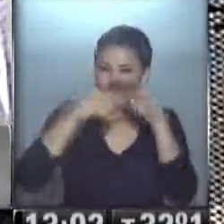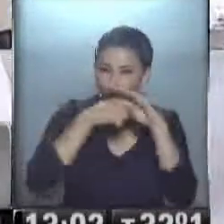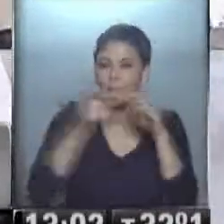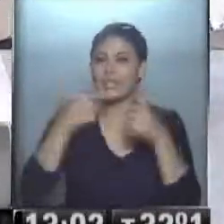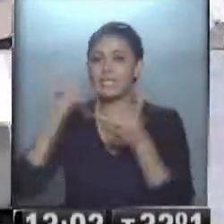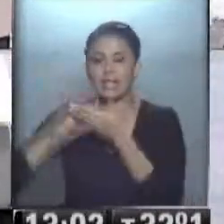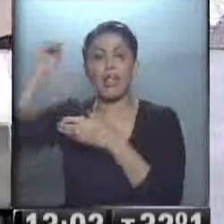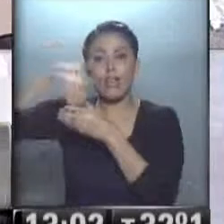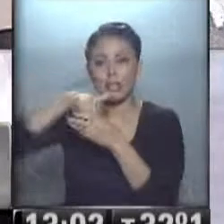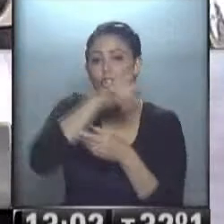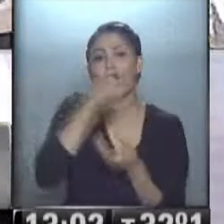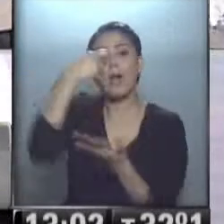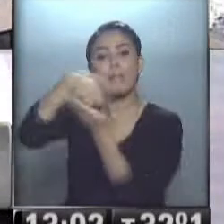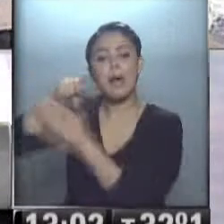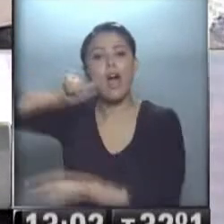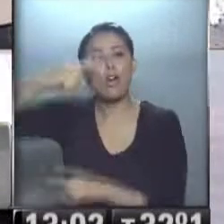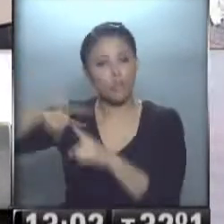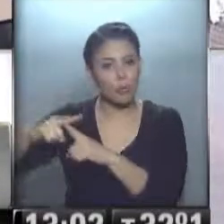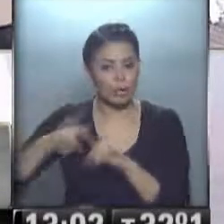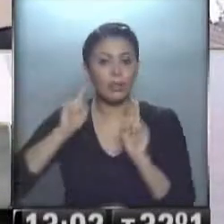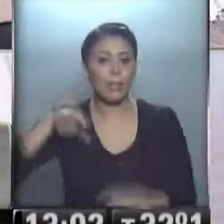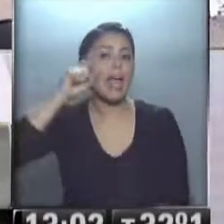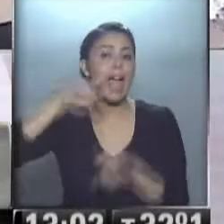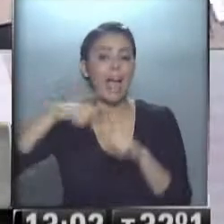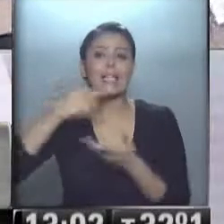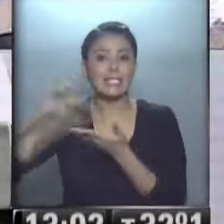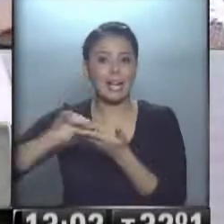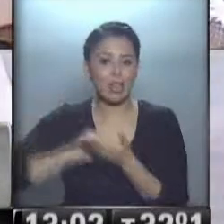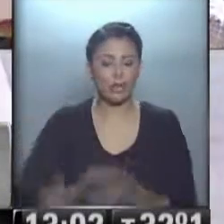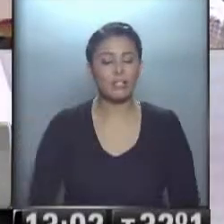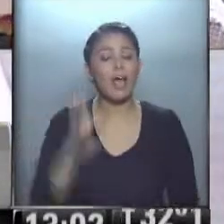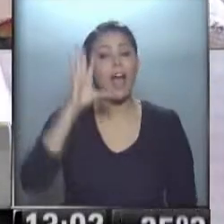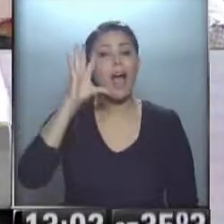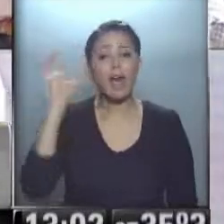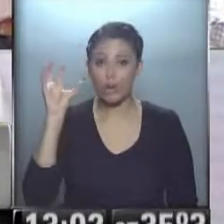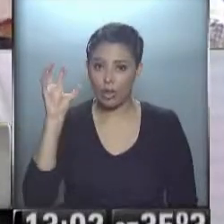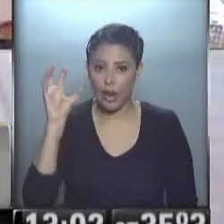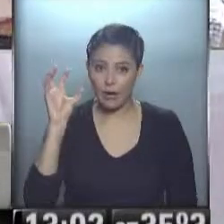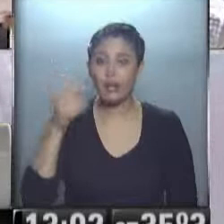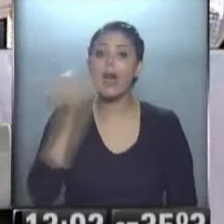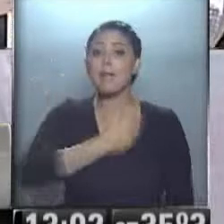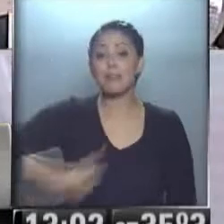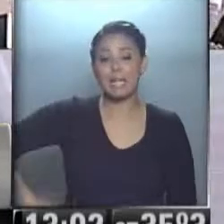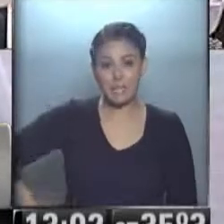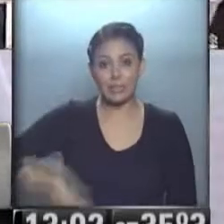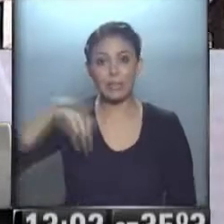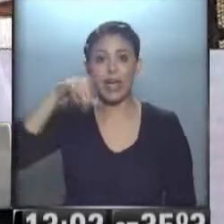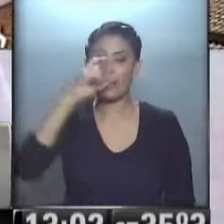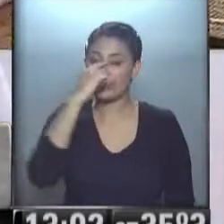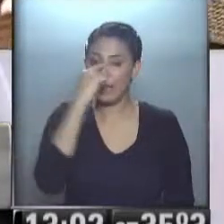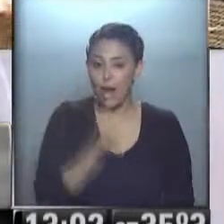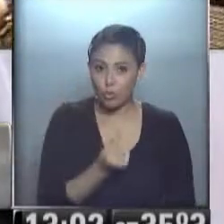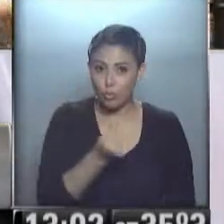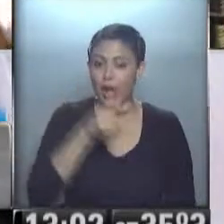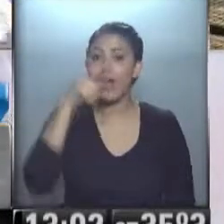a funcionarios y precisamente ex senadores. Hay que recordar que el presidente de la Rúa, para quien han